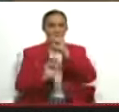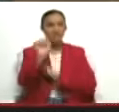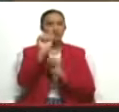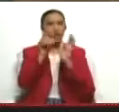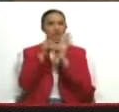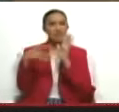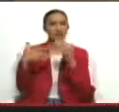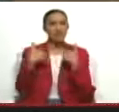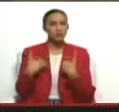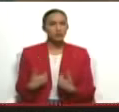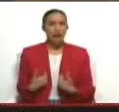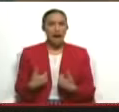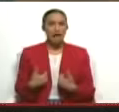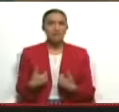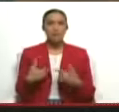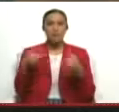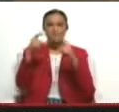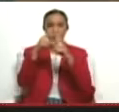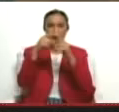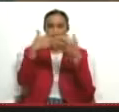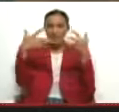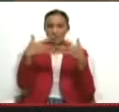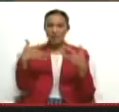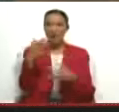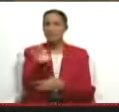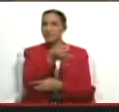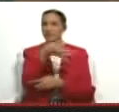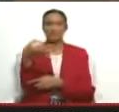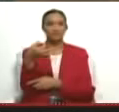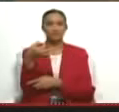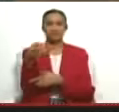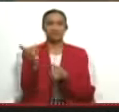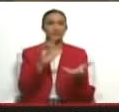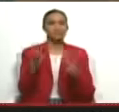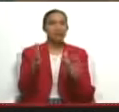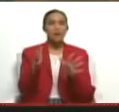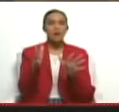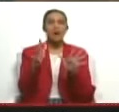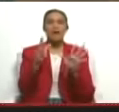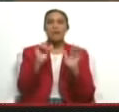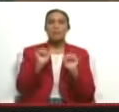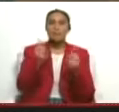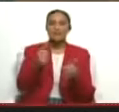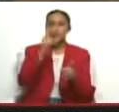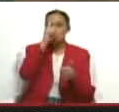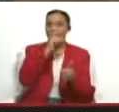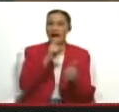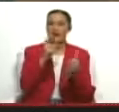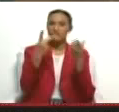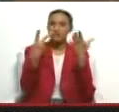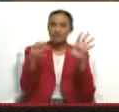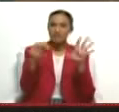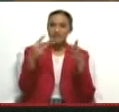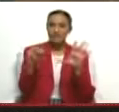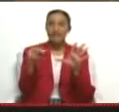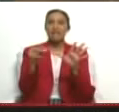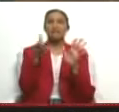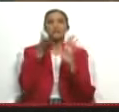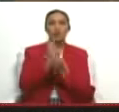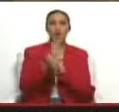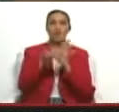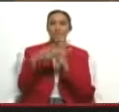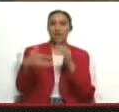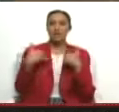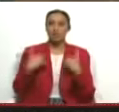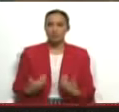Humanos quienes desde los años 70 integramos comité de base defensa de los Derechos Humanos en los personal también luego pertenecía a una